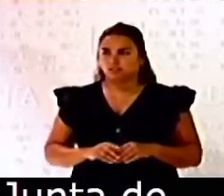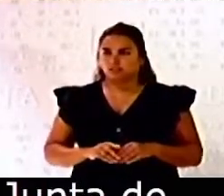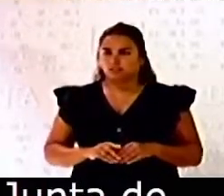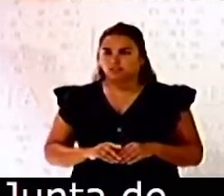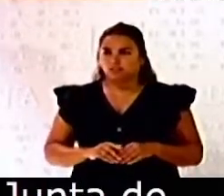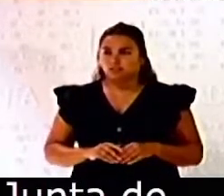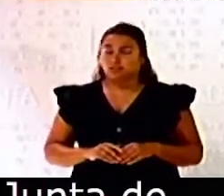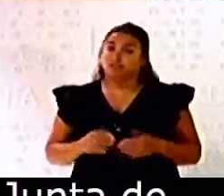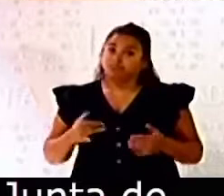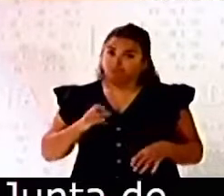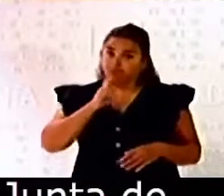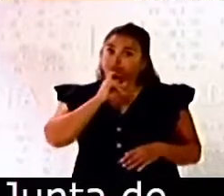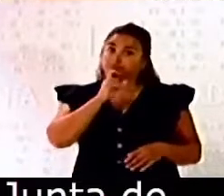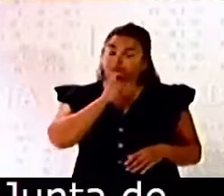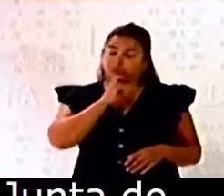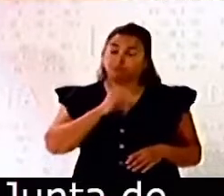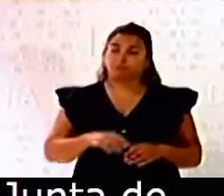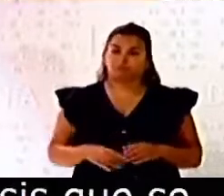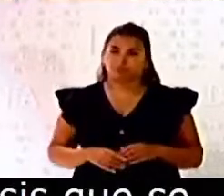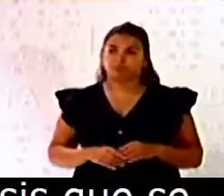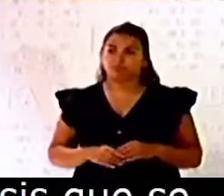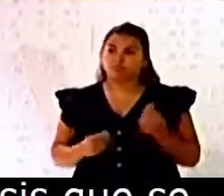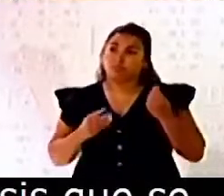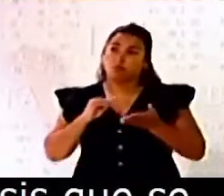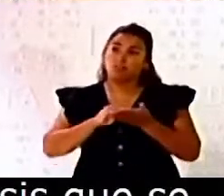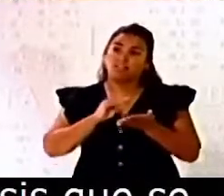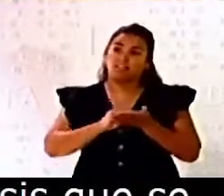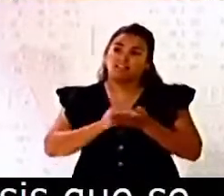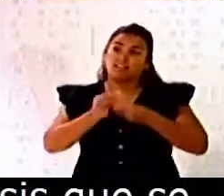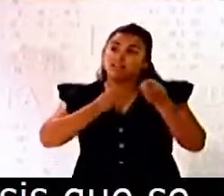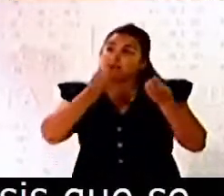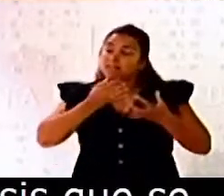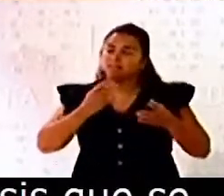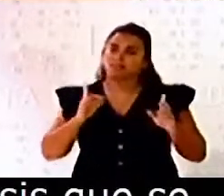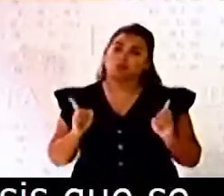que es difícil y que a veces no se acierta.